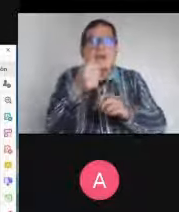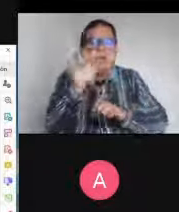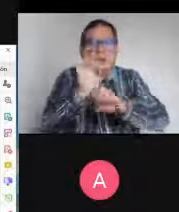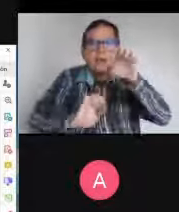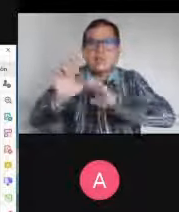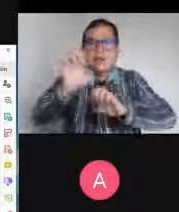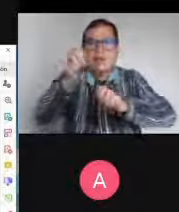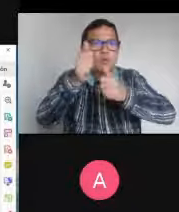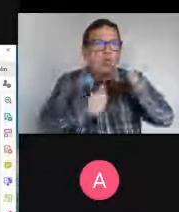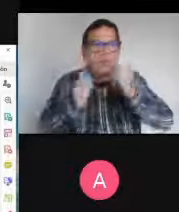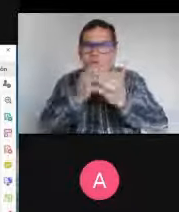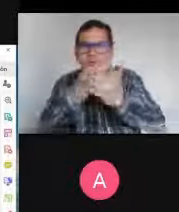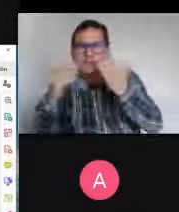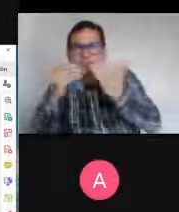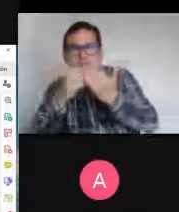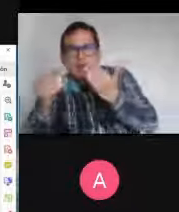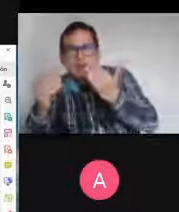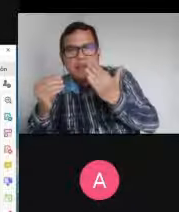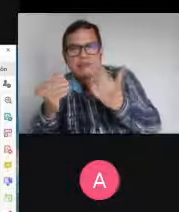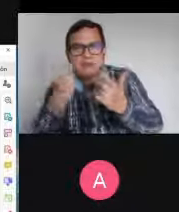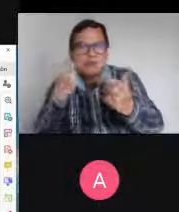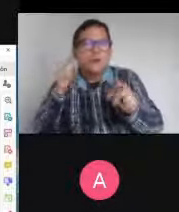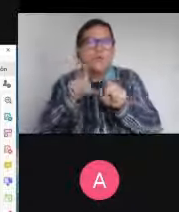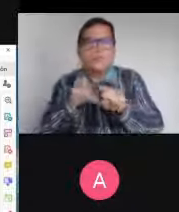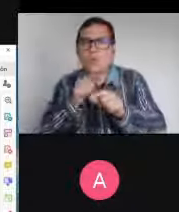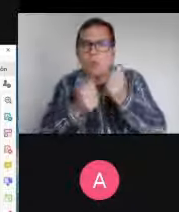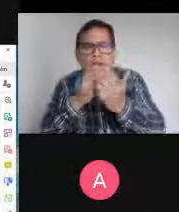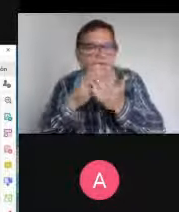cuál es la salida. En este caso,